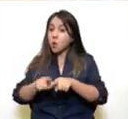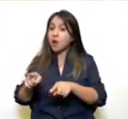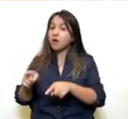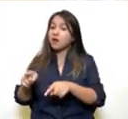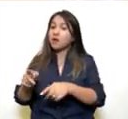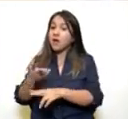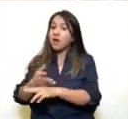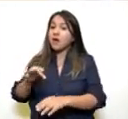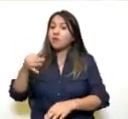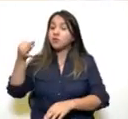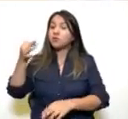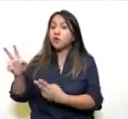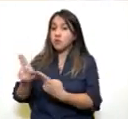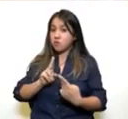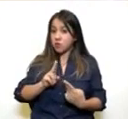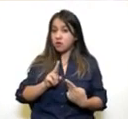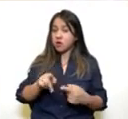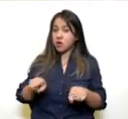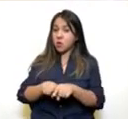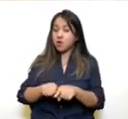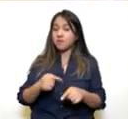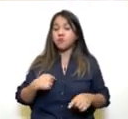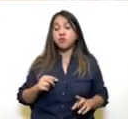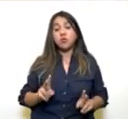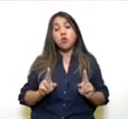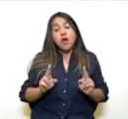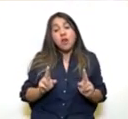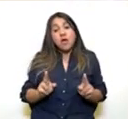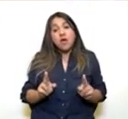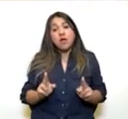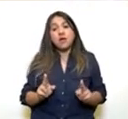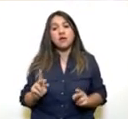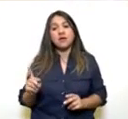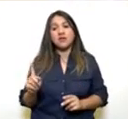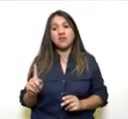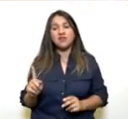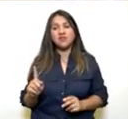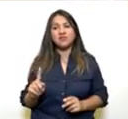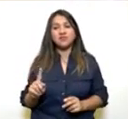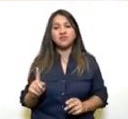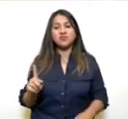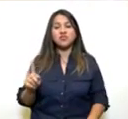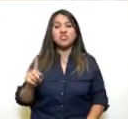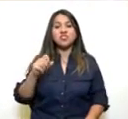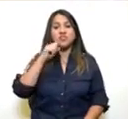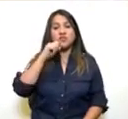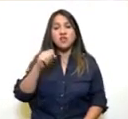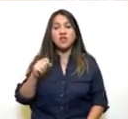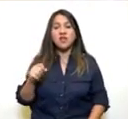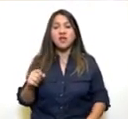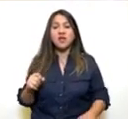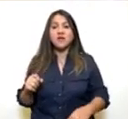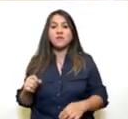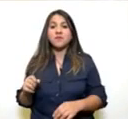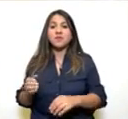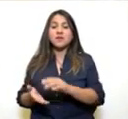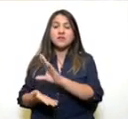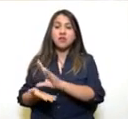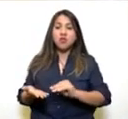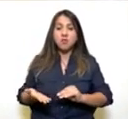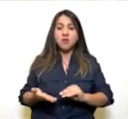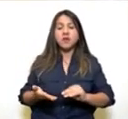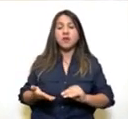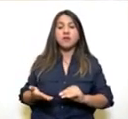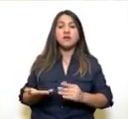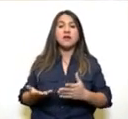yo espero que eso no se reproduzca en los municipios por lo menos